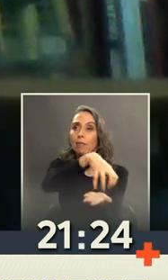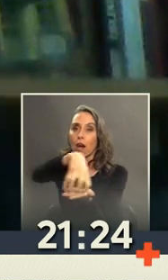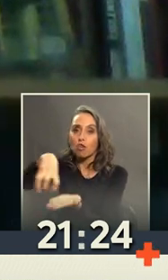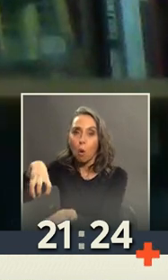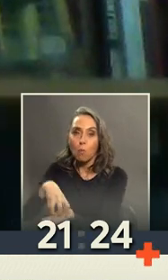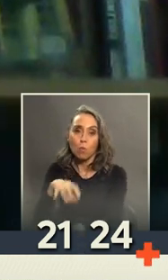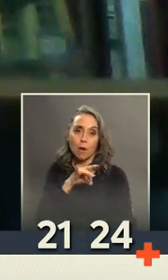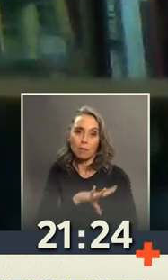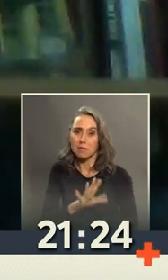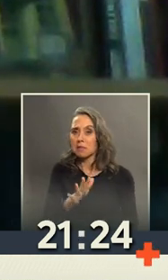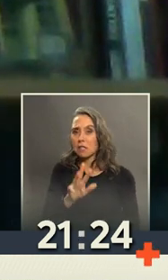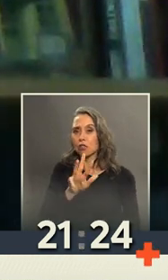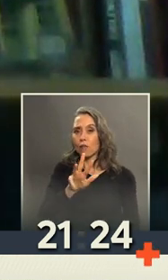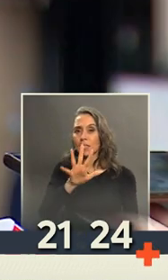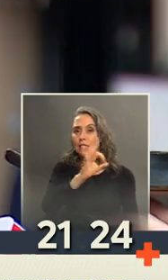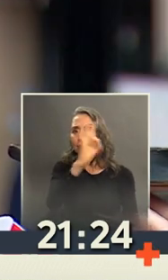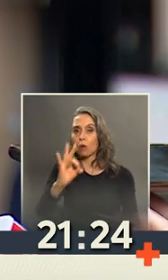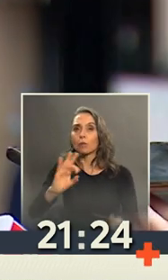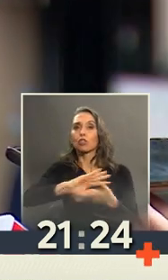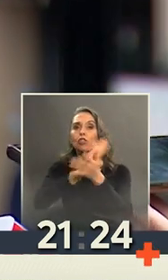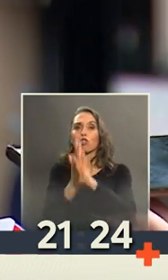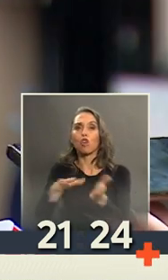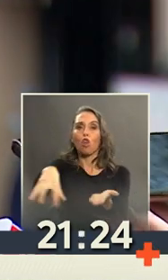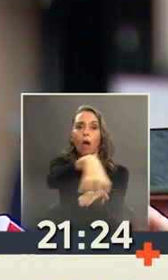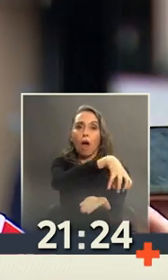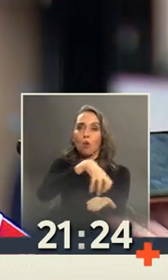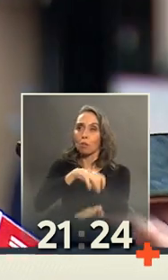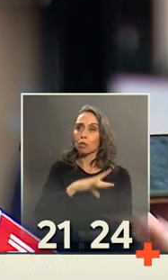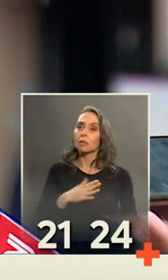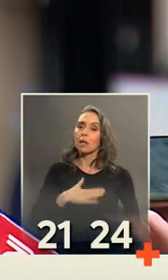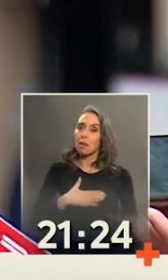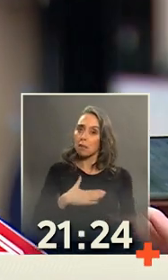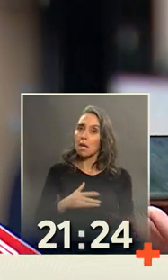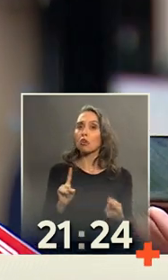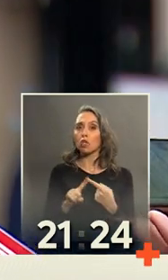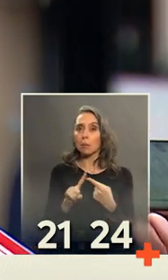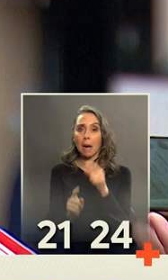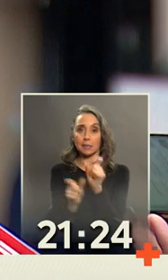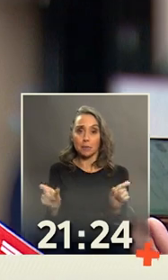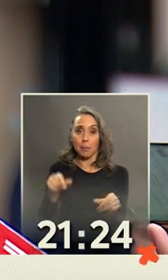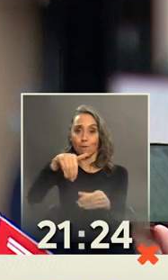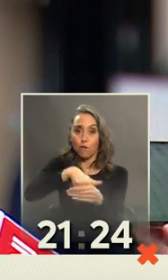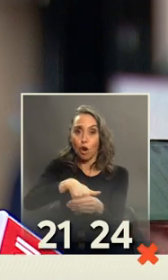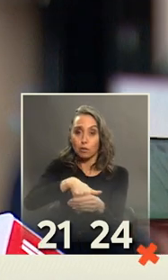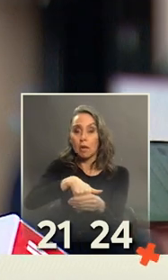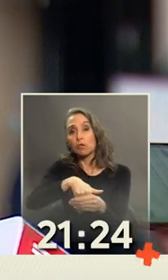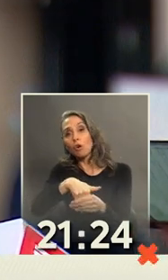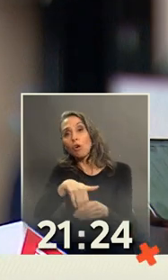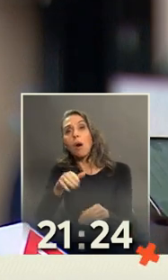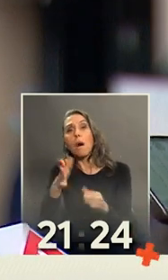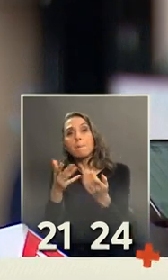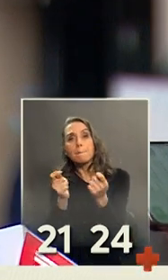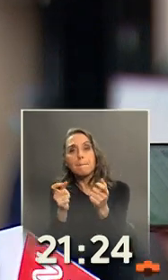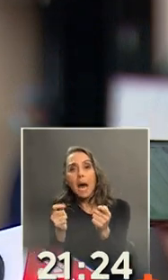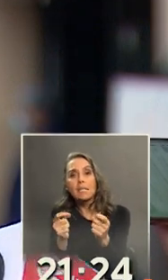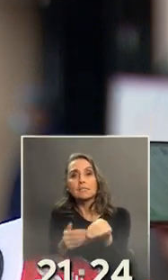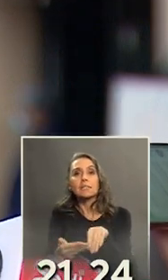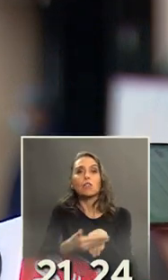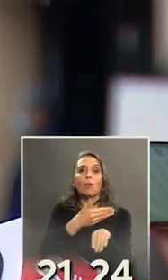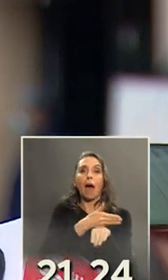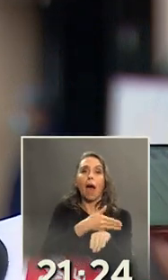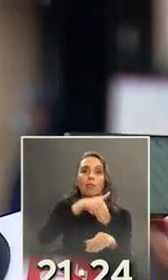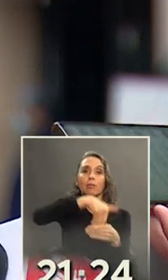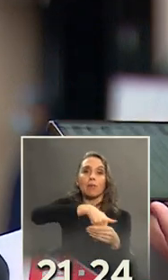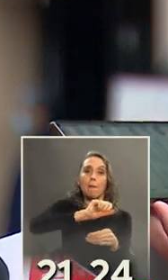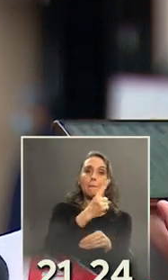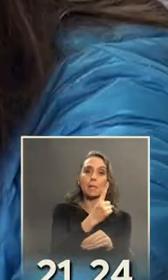el 95% del total. Nosotros quisiéramos una participación lo más cercana posible a la que tuvieron las primarias legales.